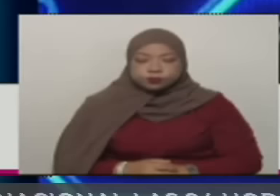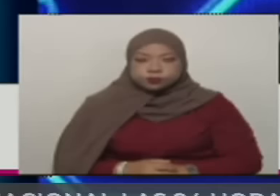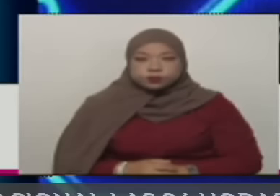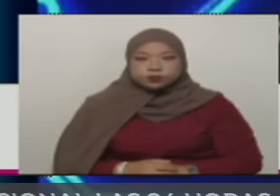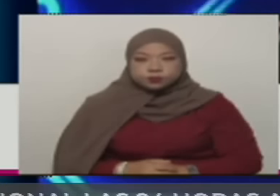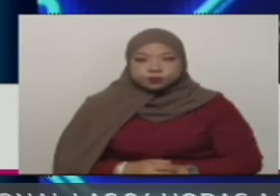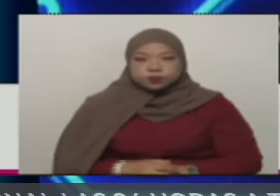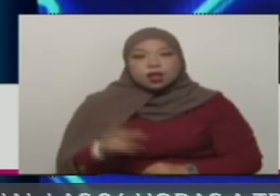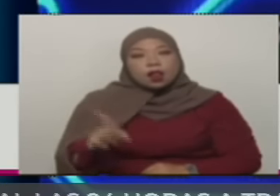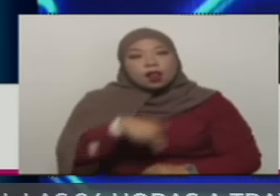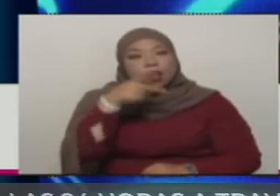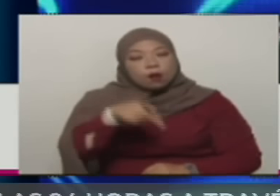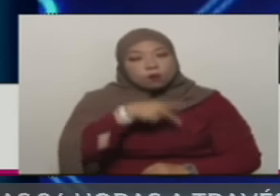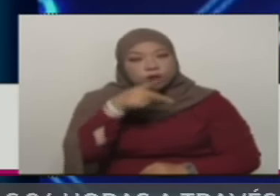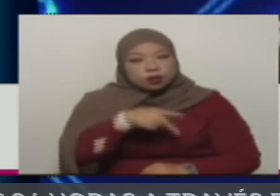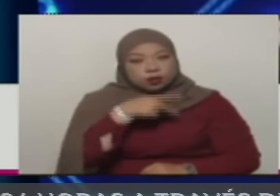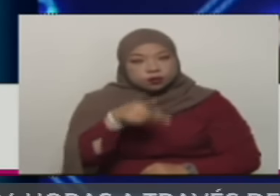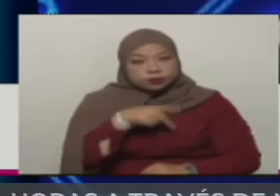de la política.